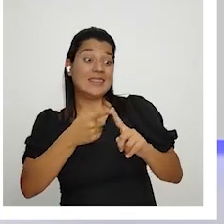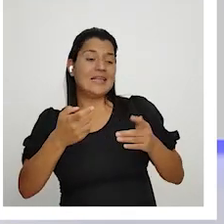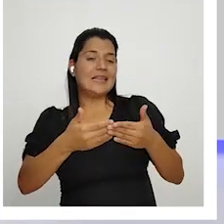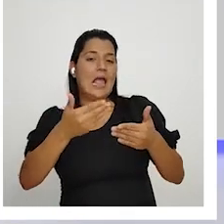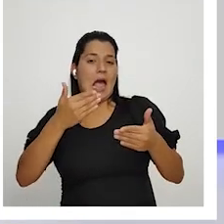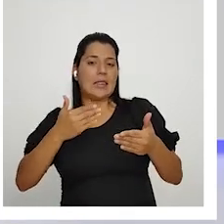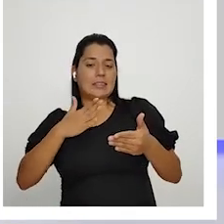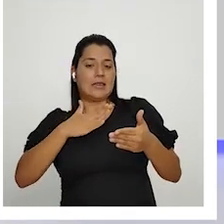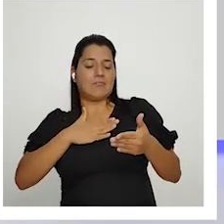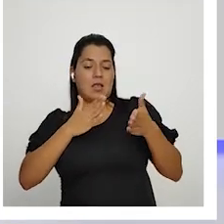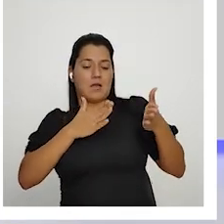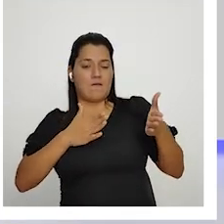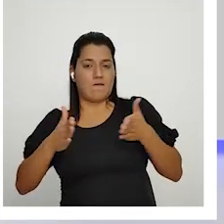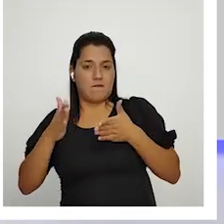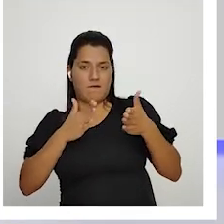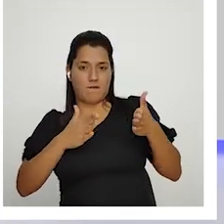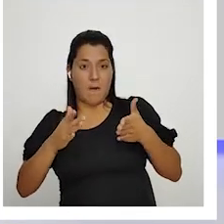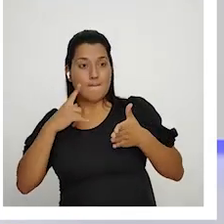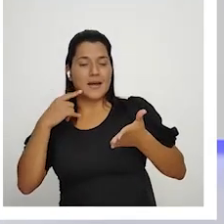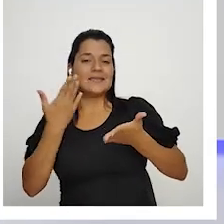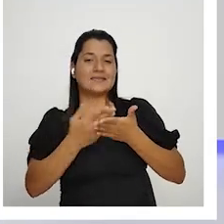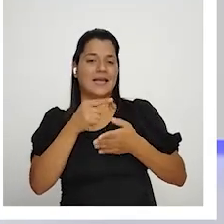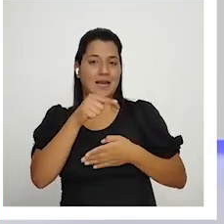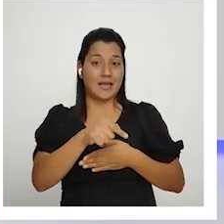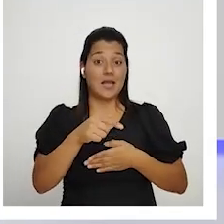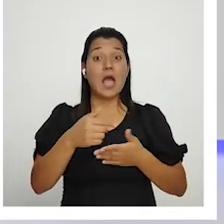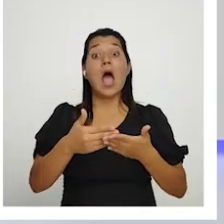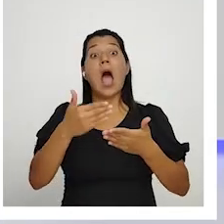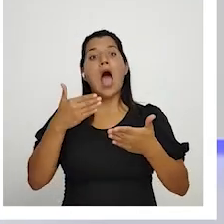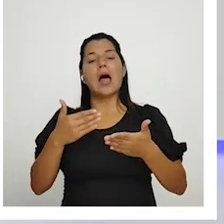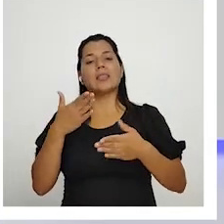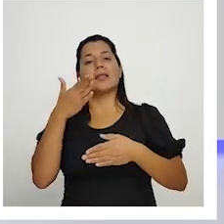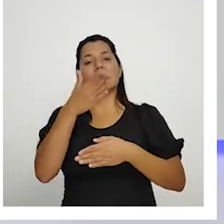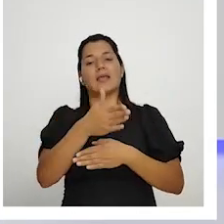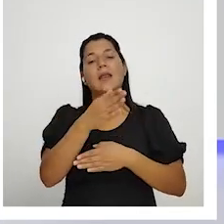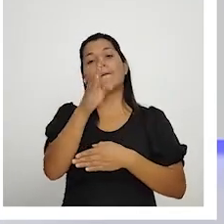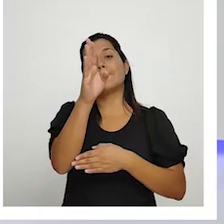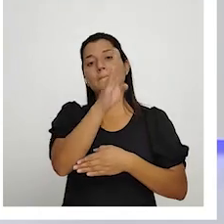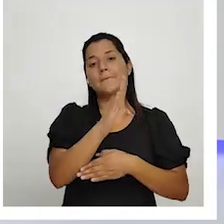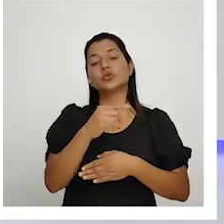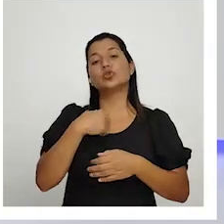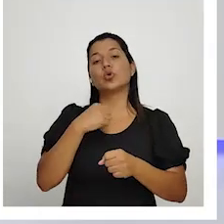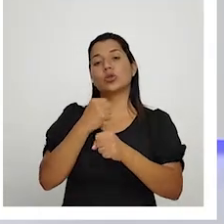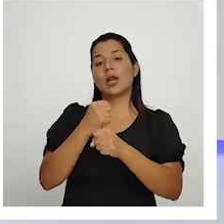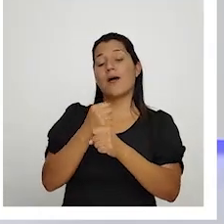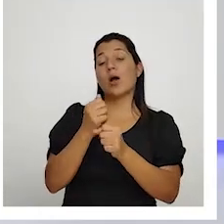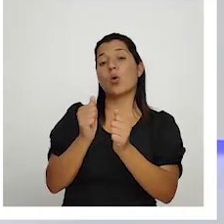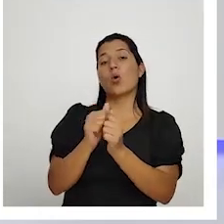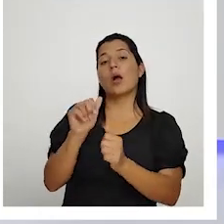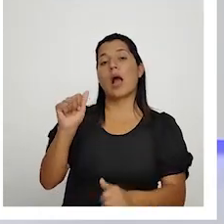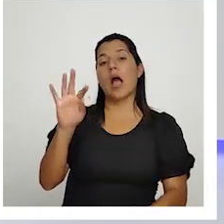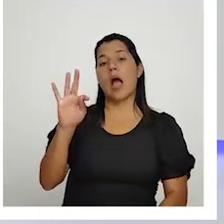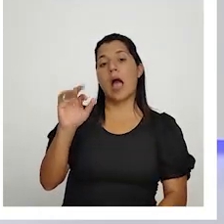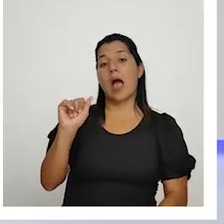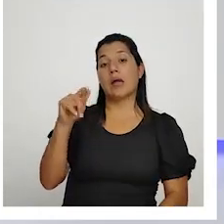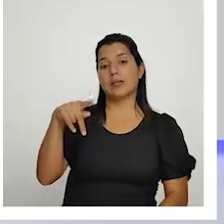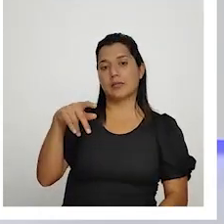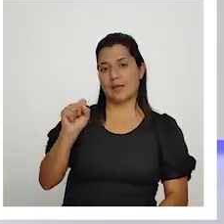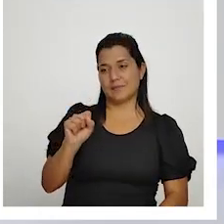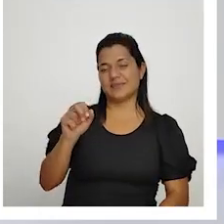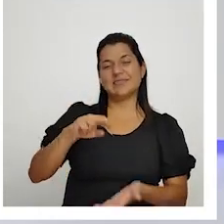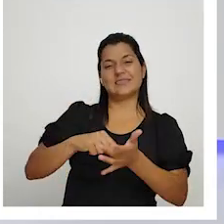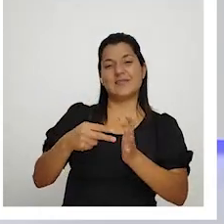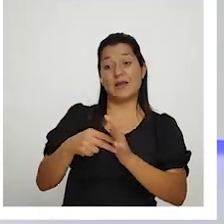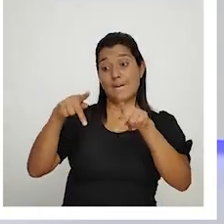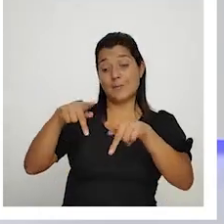Antes de irme a Brasil, yo trabajaba en la universidad con el grupo de formación de ATAPS, que los ATAPS son los que trabajan en los IEBAIS y van a las casas a visitar, a